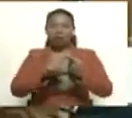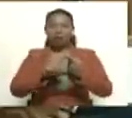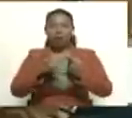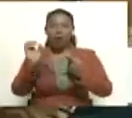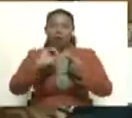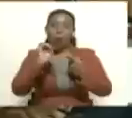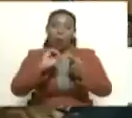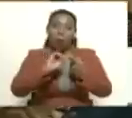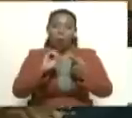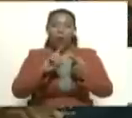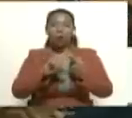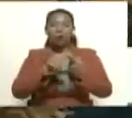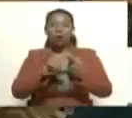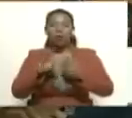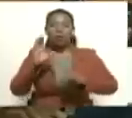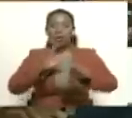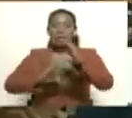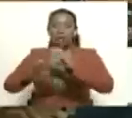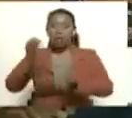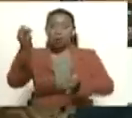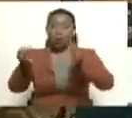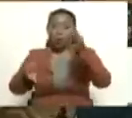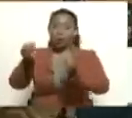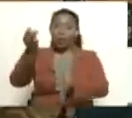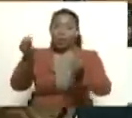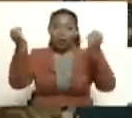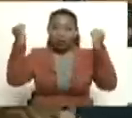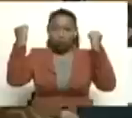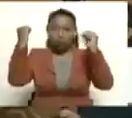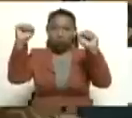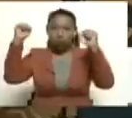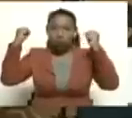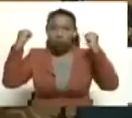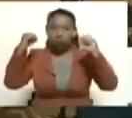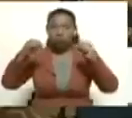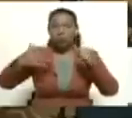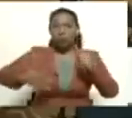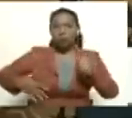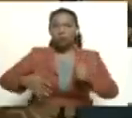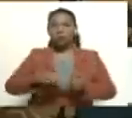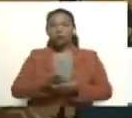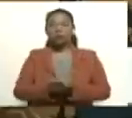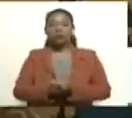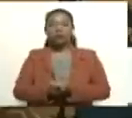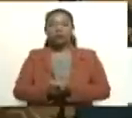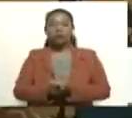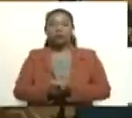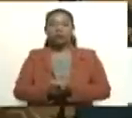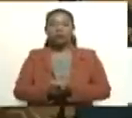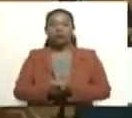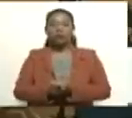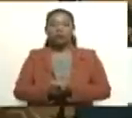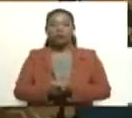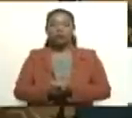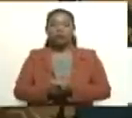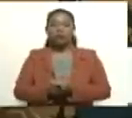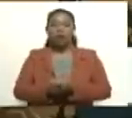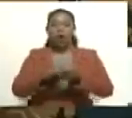caso de las ciencias jurídicas, de la práctica del derecho. ¿De dónde viene la